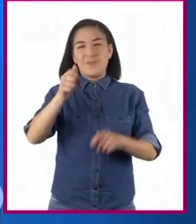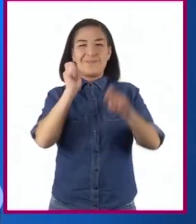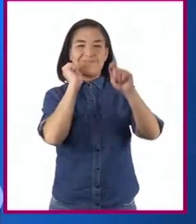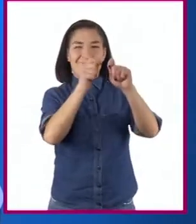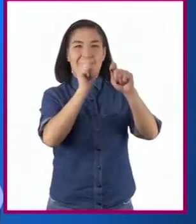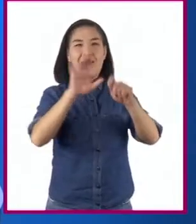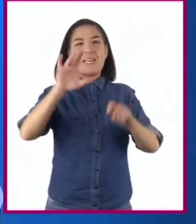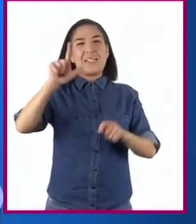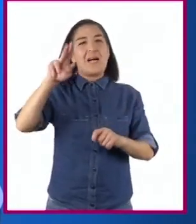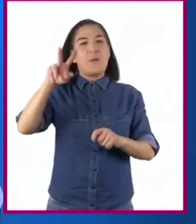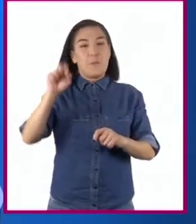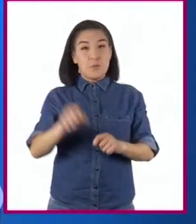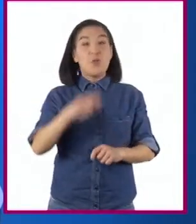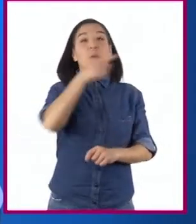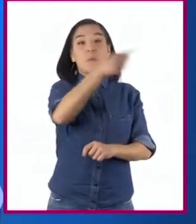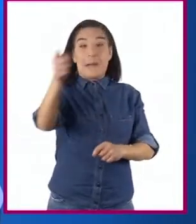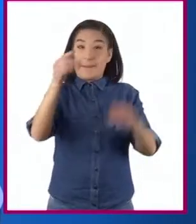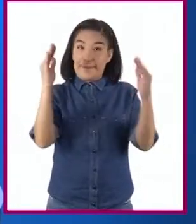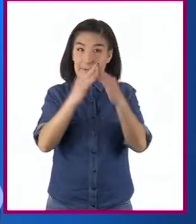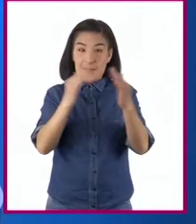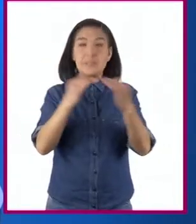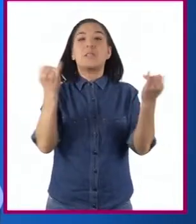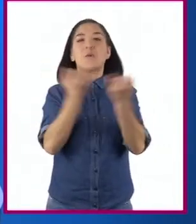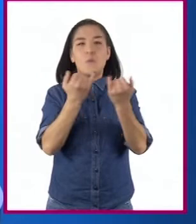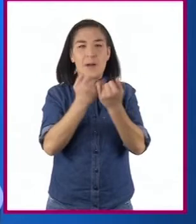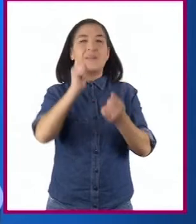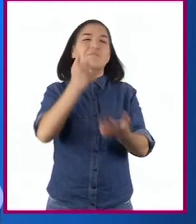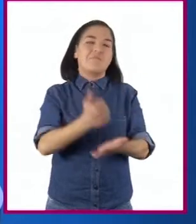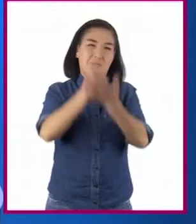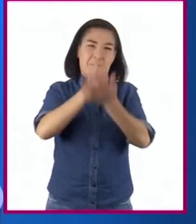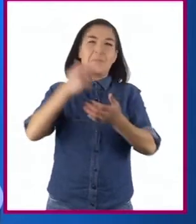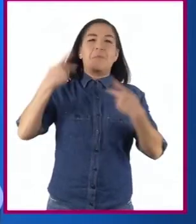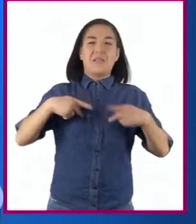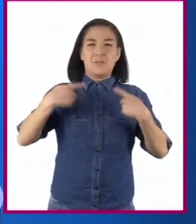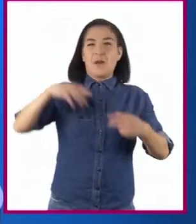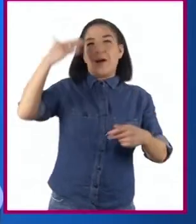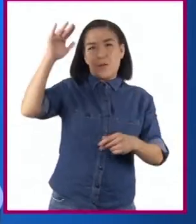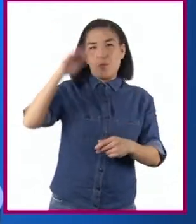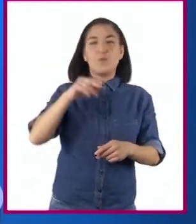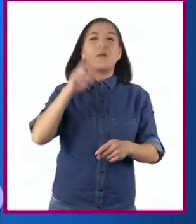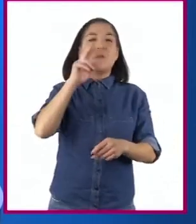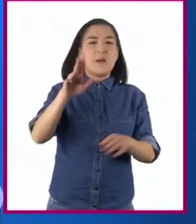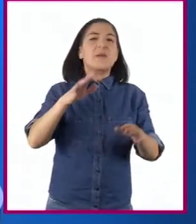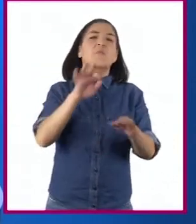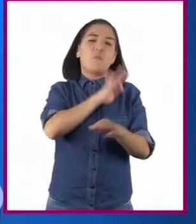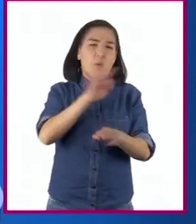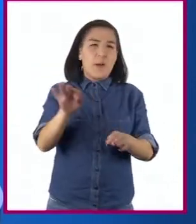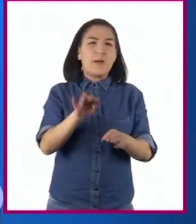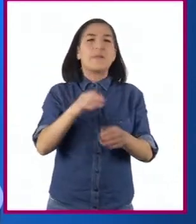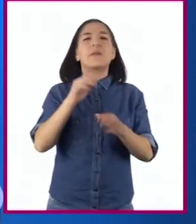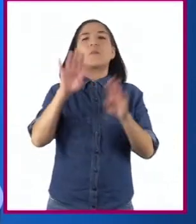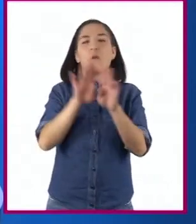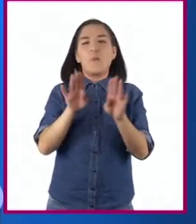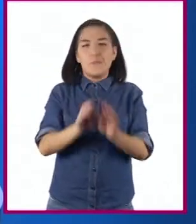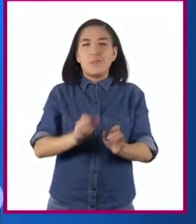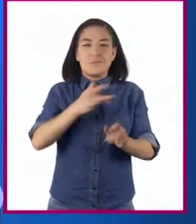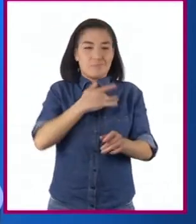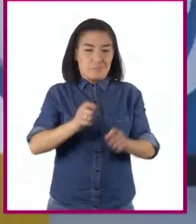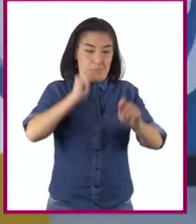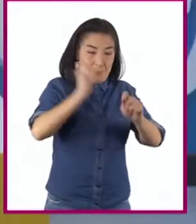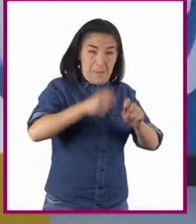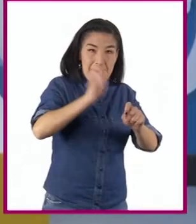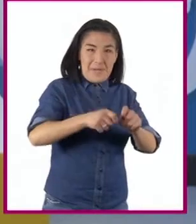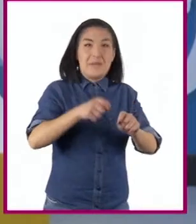casa, con ayuda de un adulto, vamos a clavar uno de los clavos en la base de madera. Debemos asegurarnos que el clavo esté bien